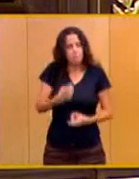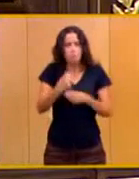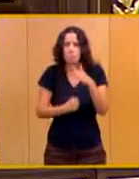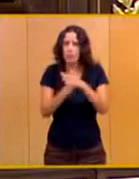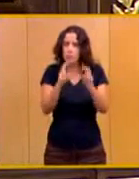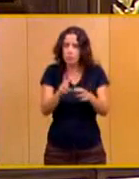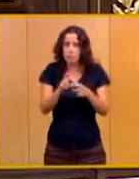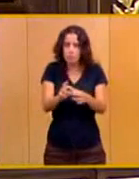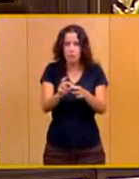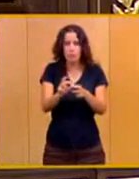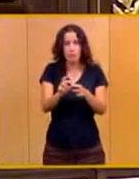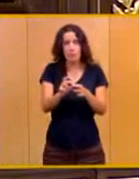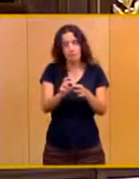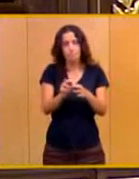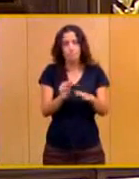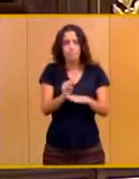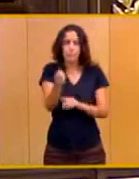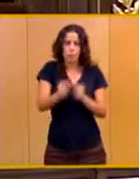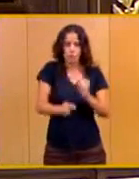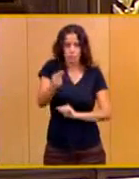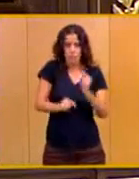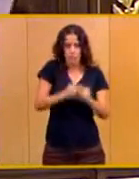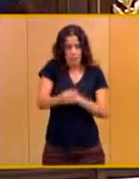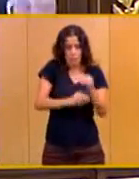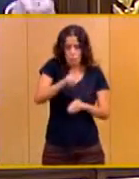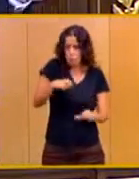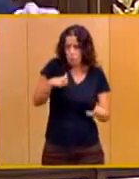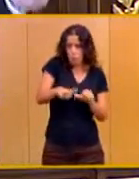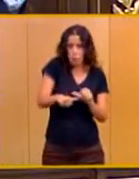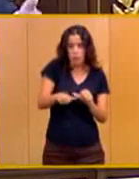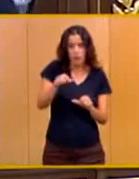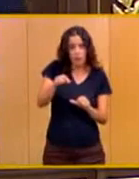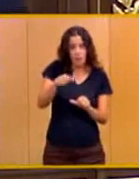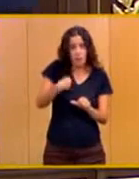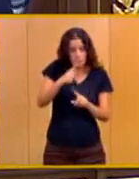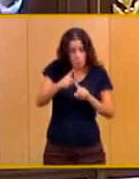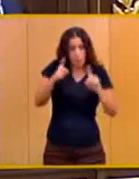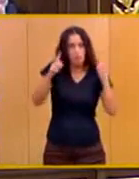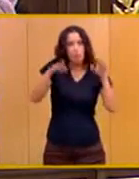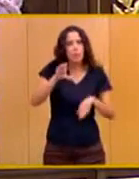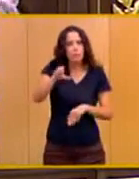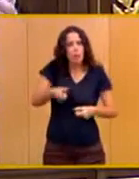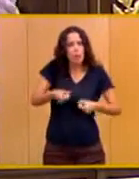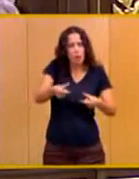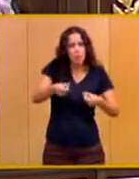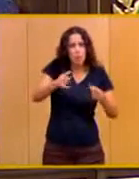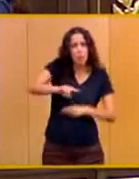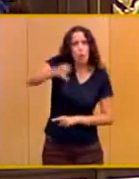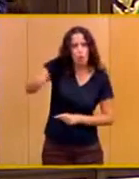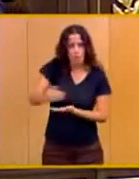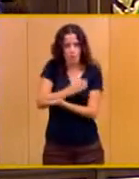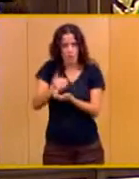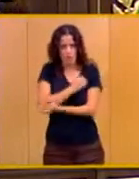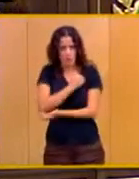nunca en democracia. Y ese mismo año que dijo eso, el Estado gastó el doble de lo que ingresó. Es que está aquí, señor presidente, en el